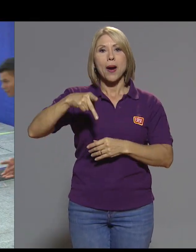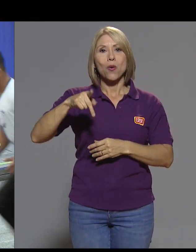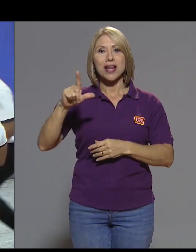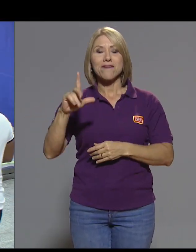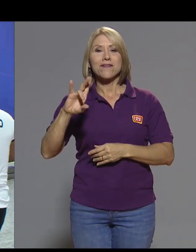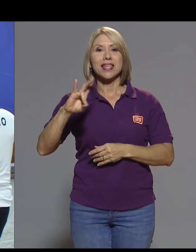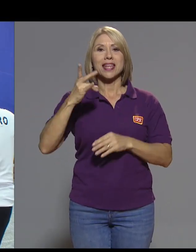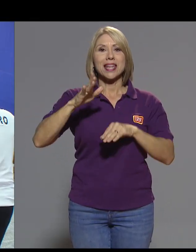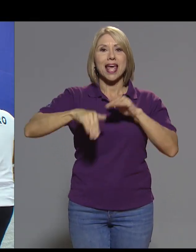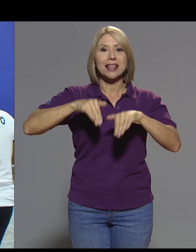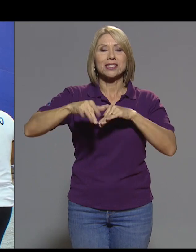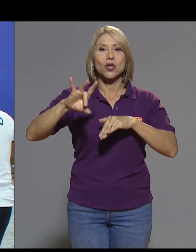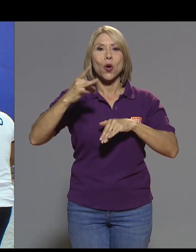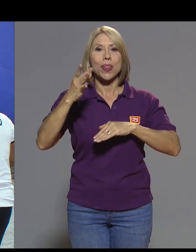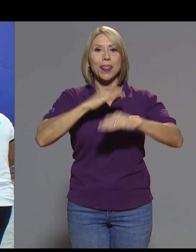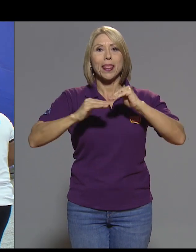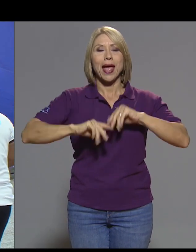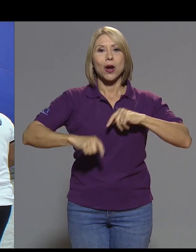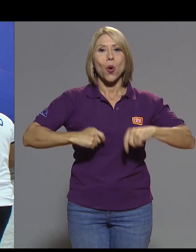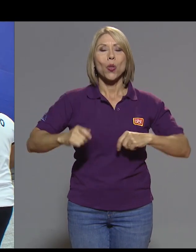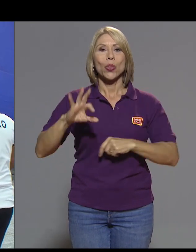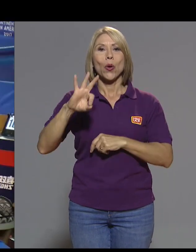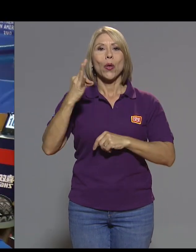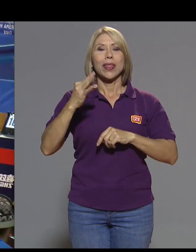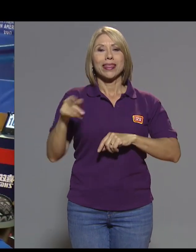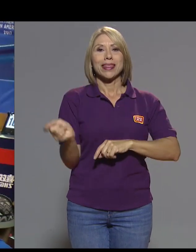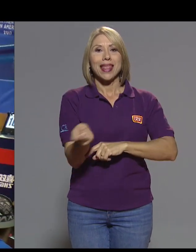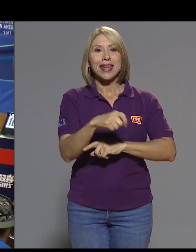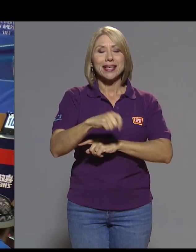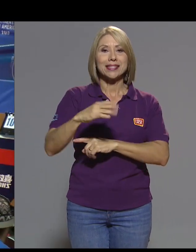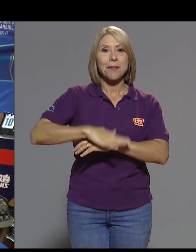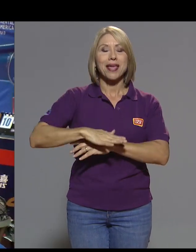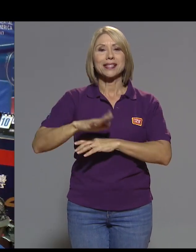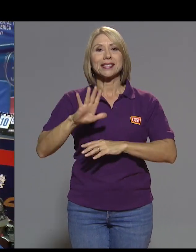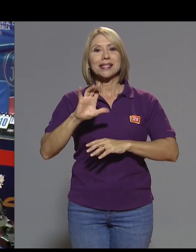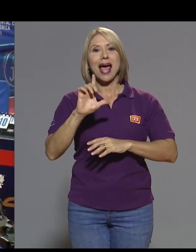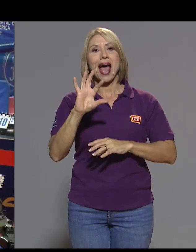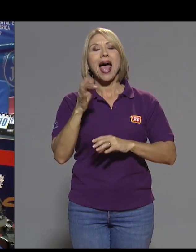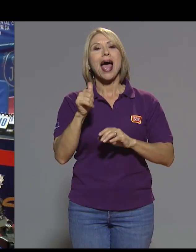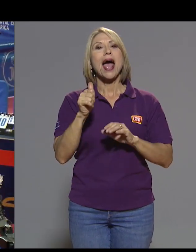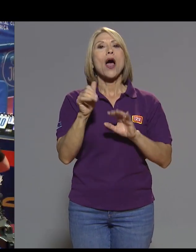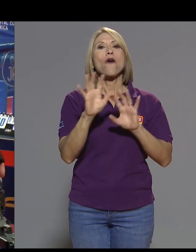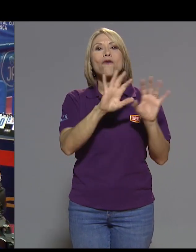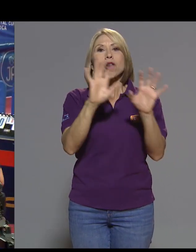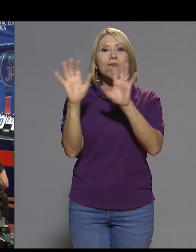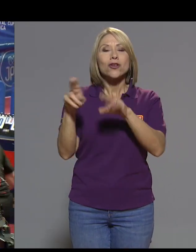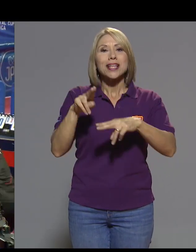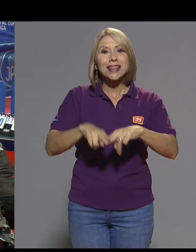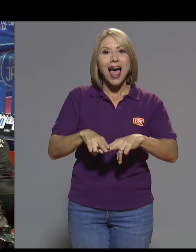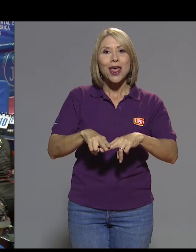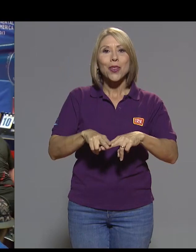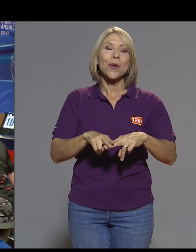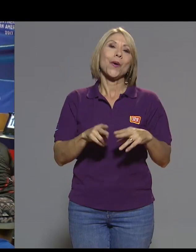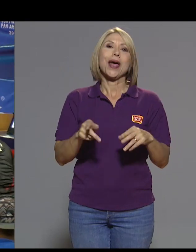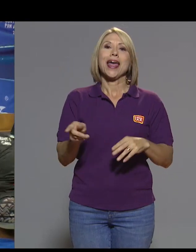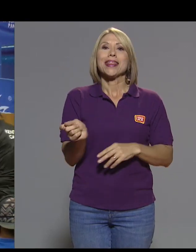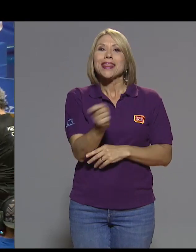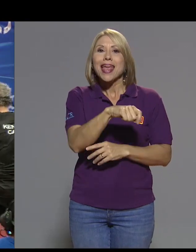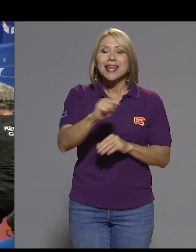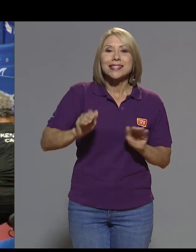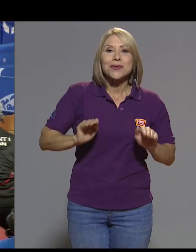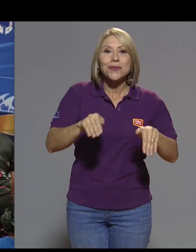powerlifting natación taekwondo tenis de mesa volvió el sentado tenis en silla de ruedas